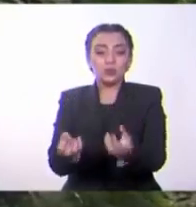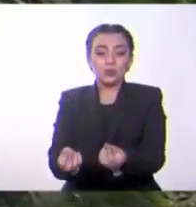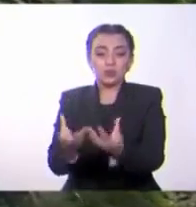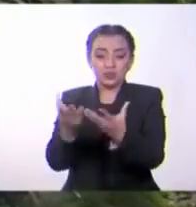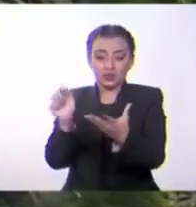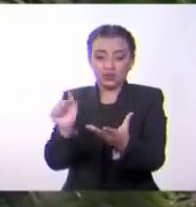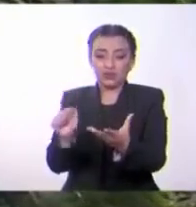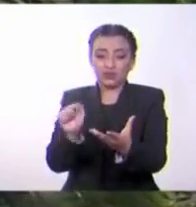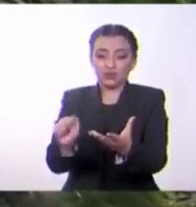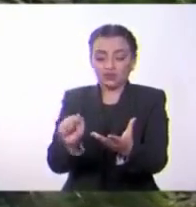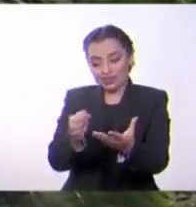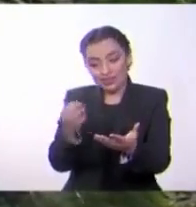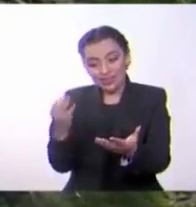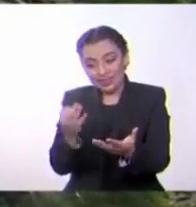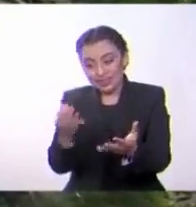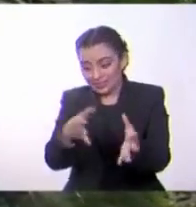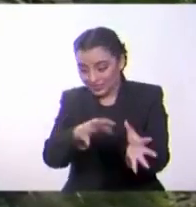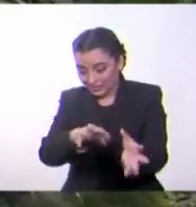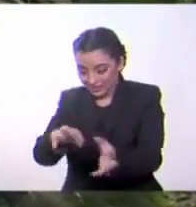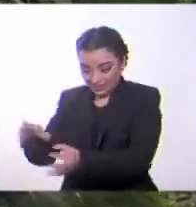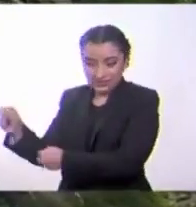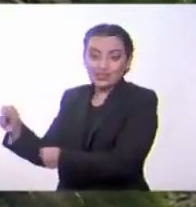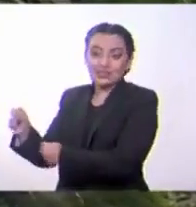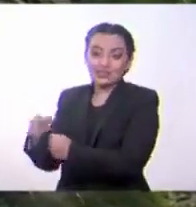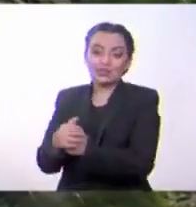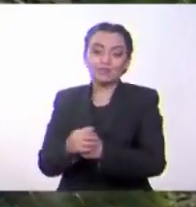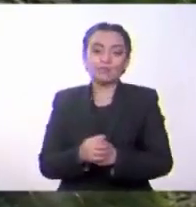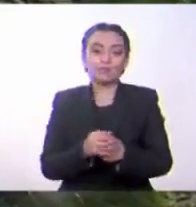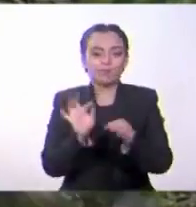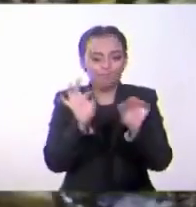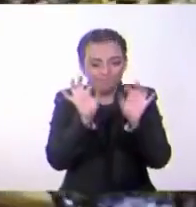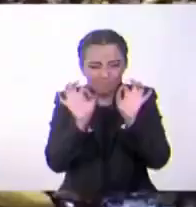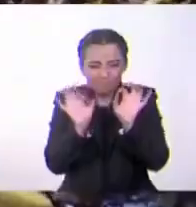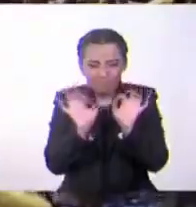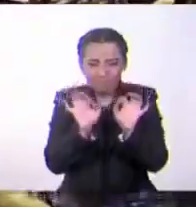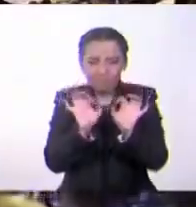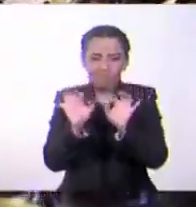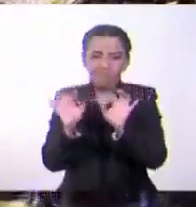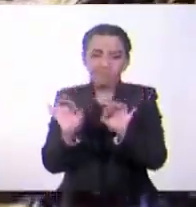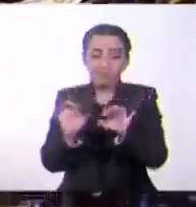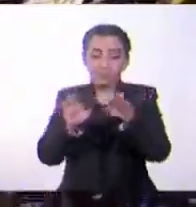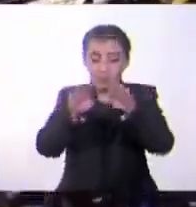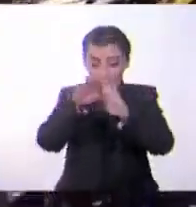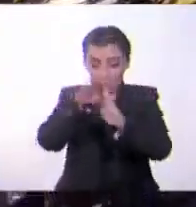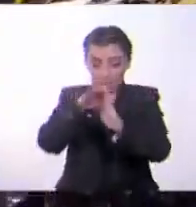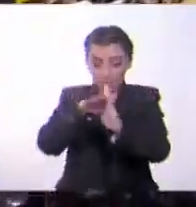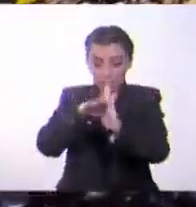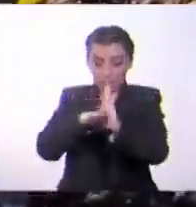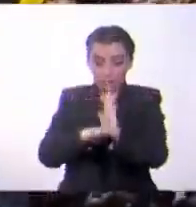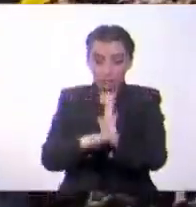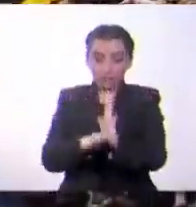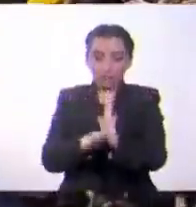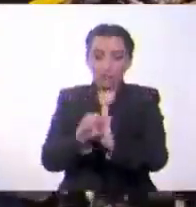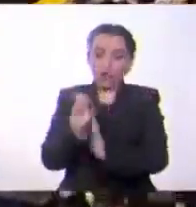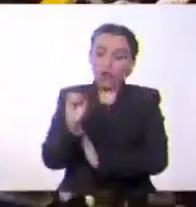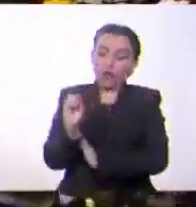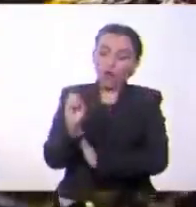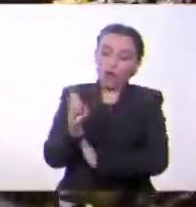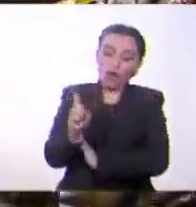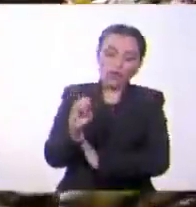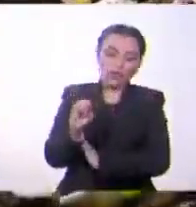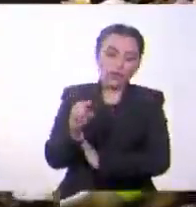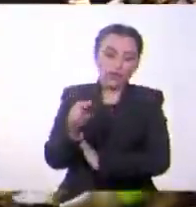descomponedora de los microbios. Ambas acciones pueden disminuir el oxígeno disuelto en el agua